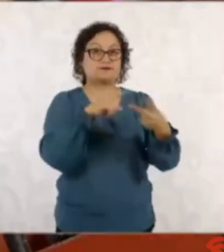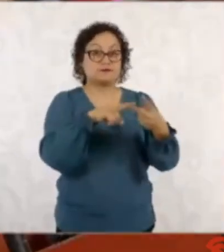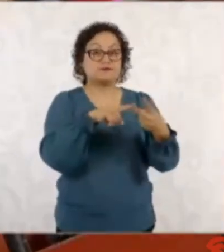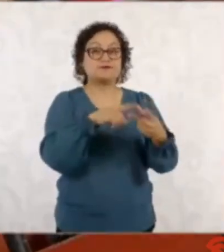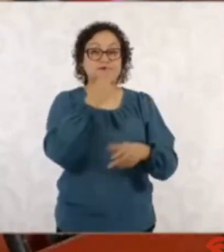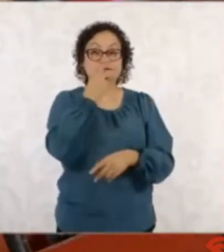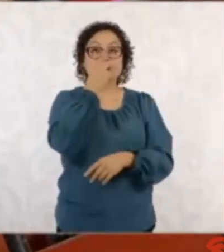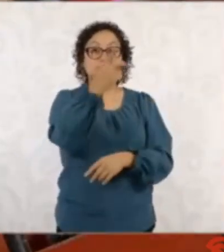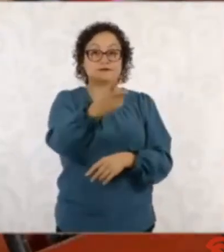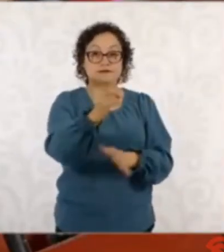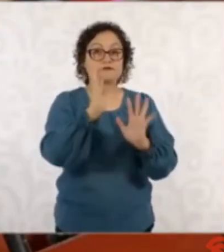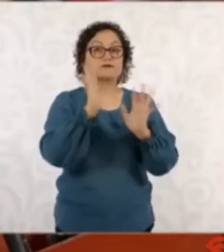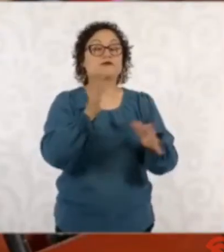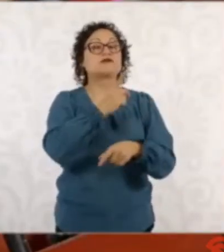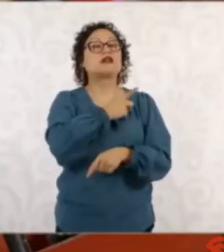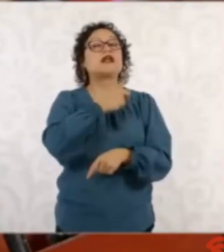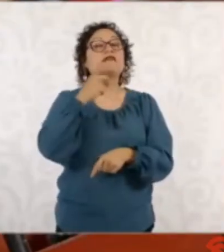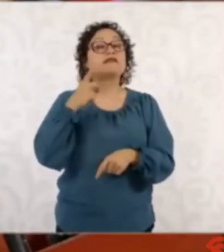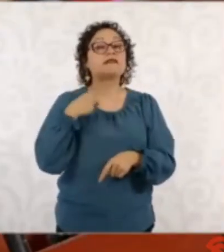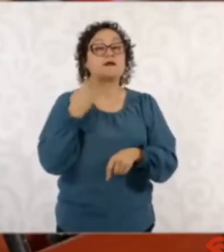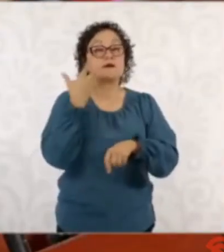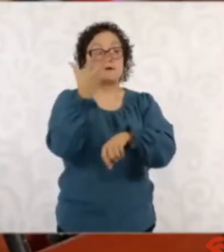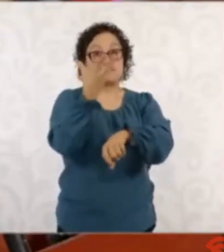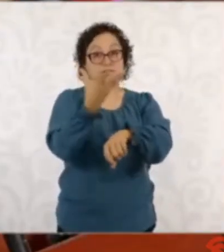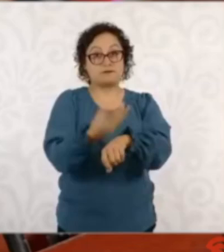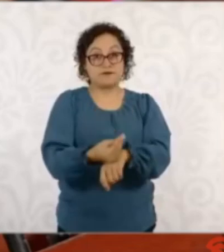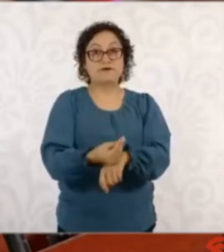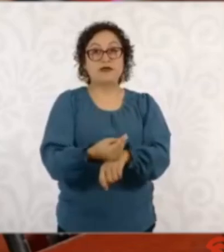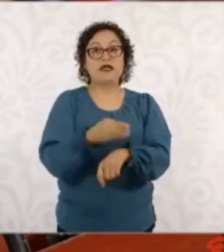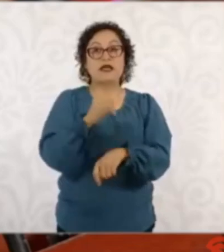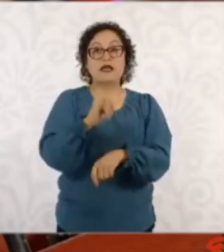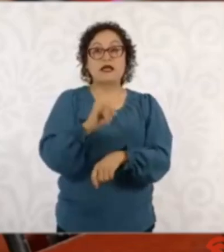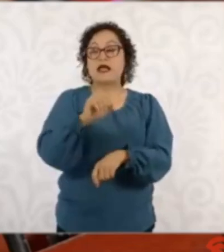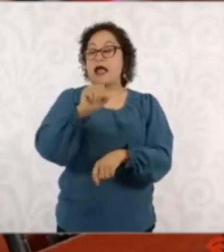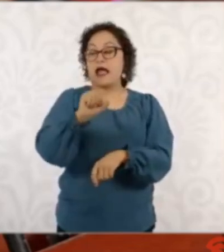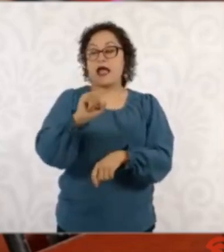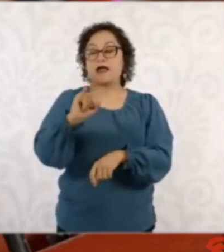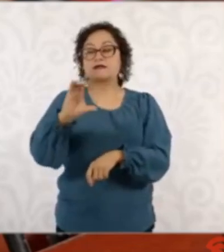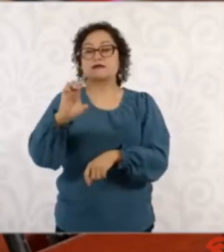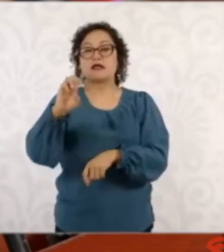Aeropuerto Internacional de la Ciudad de México, Benito Juárez, en los horarios siguientes.